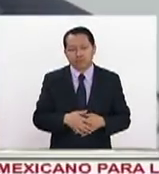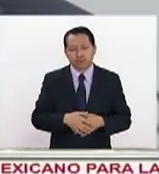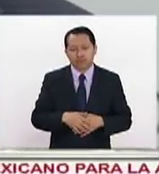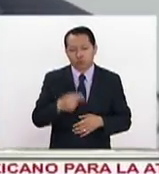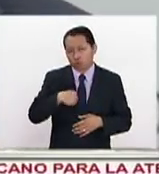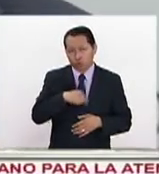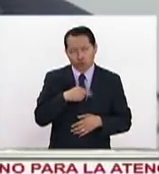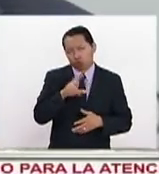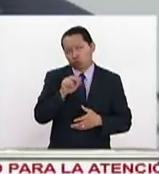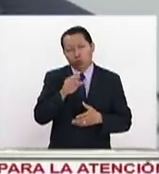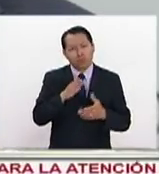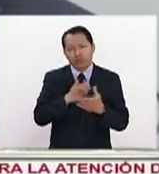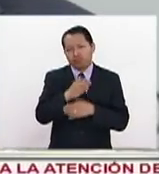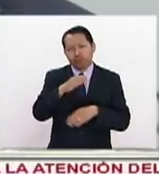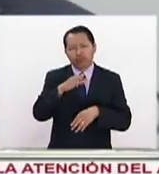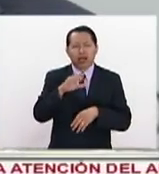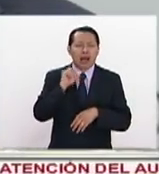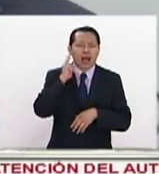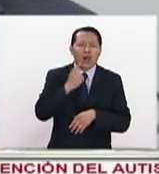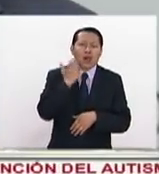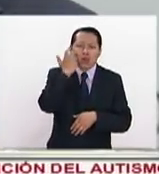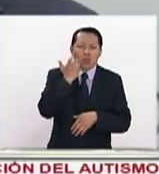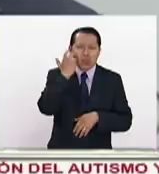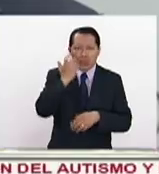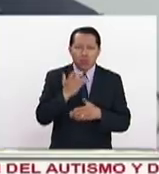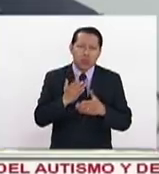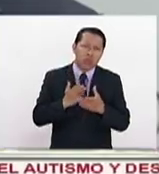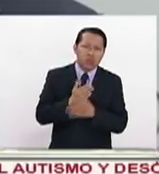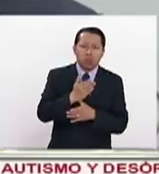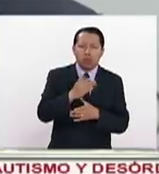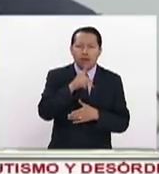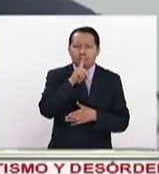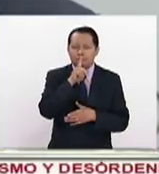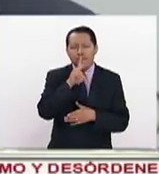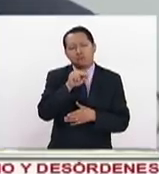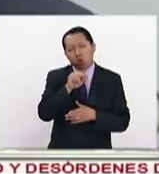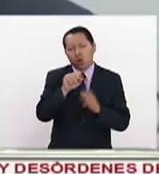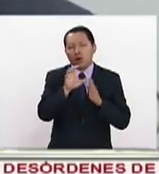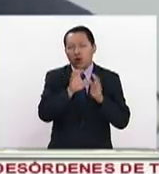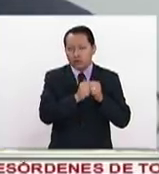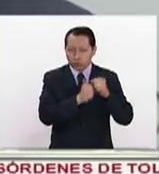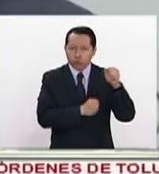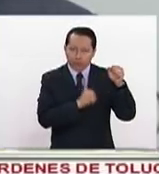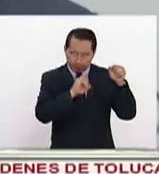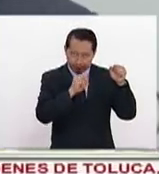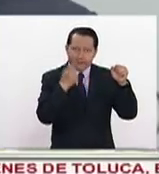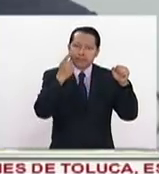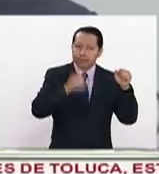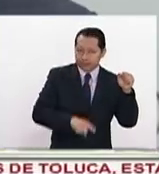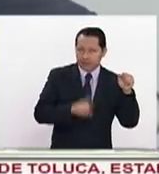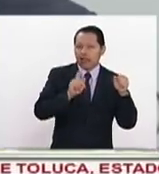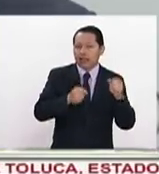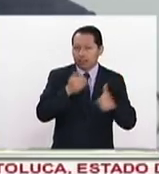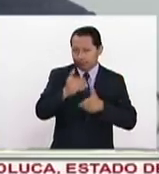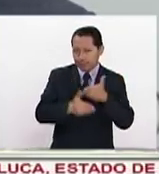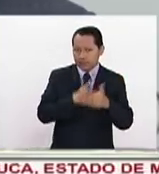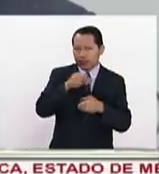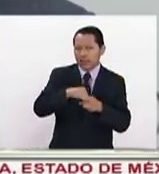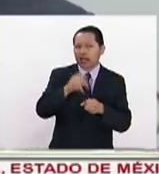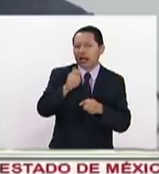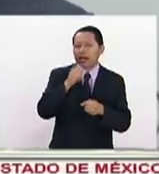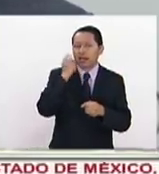tenemos las manos metidas en el proceso electoral, sí tenemos obligaciones constitucionales en el proceso electoral